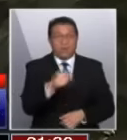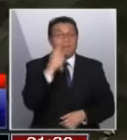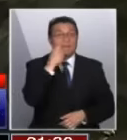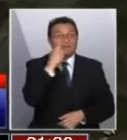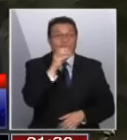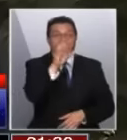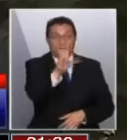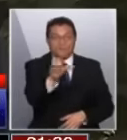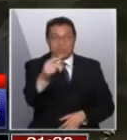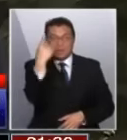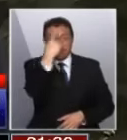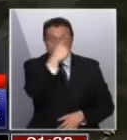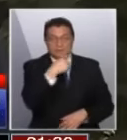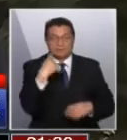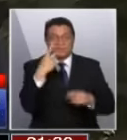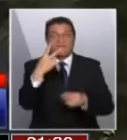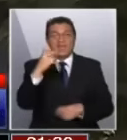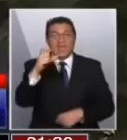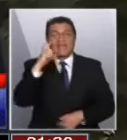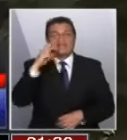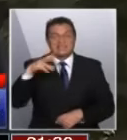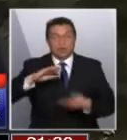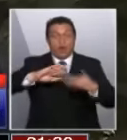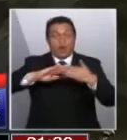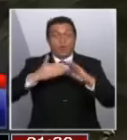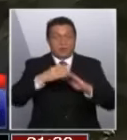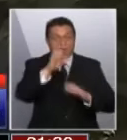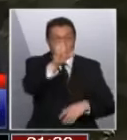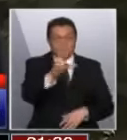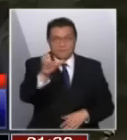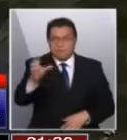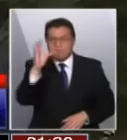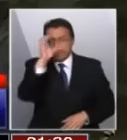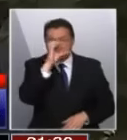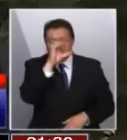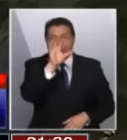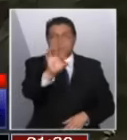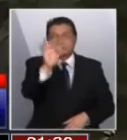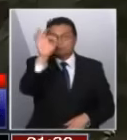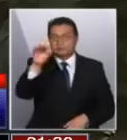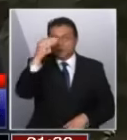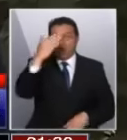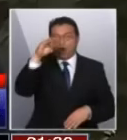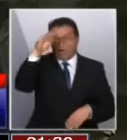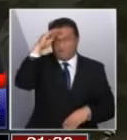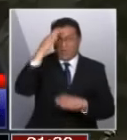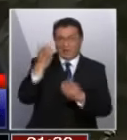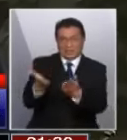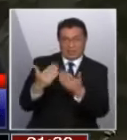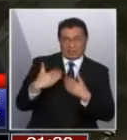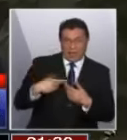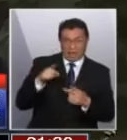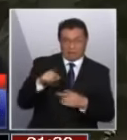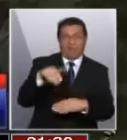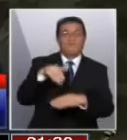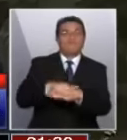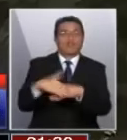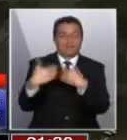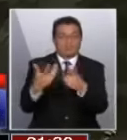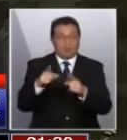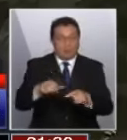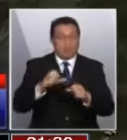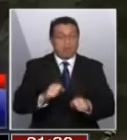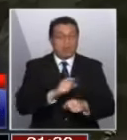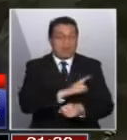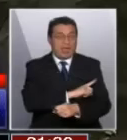a personas Perdón los vecinos la comunidad a buscar a personas personas que les den confianza y que sean capaces